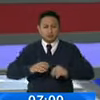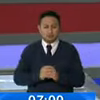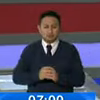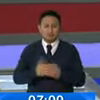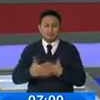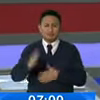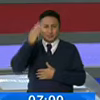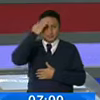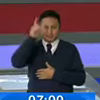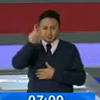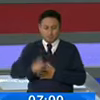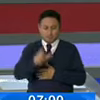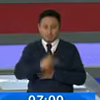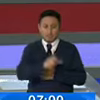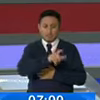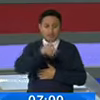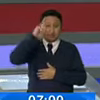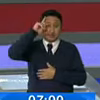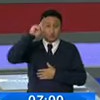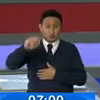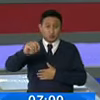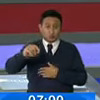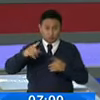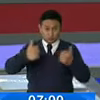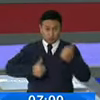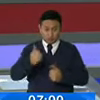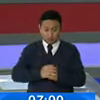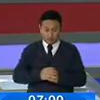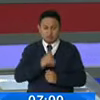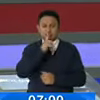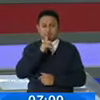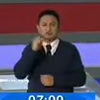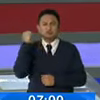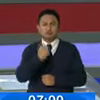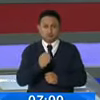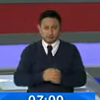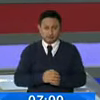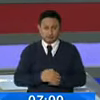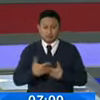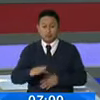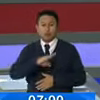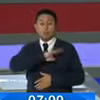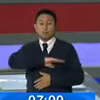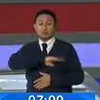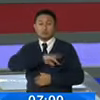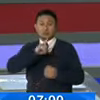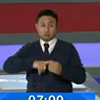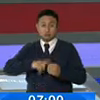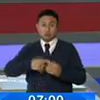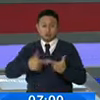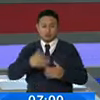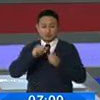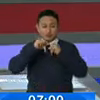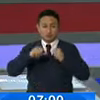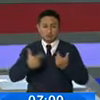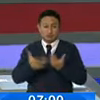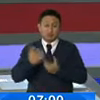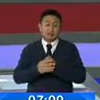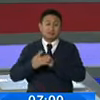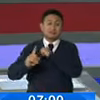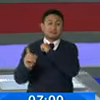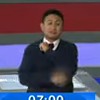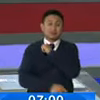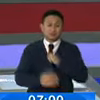responsables de las agresiones sufridas por el candidato presidencial Guillermo Lasso. Mientras tanto, el municipio metropolitano de Quito anunció posibles sanciones a